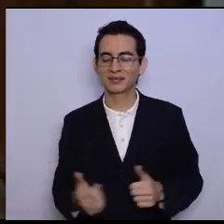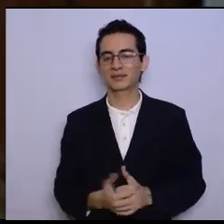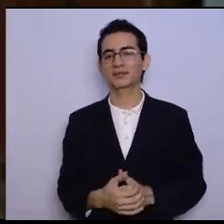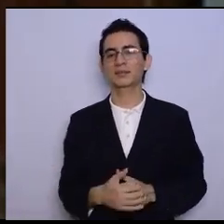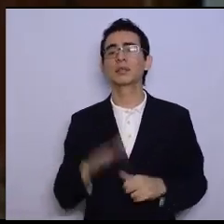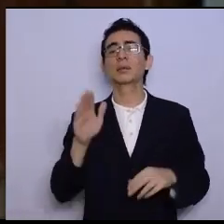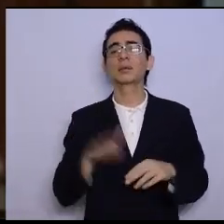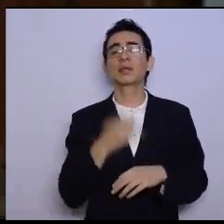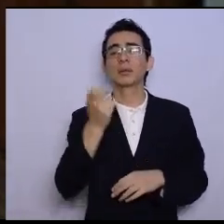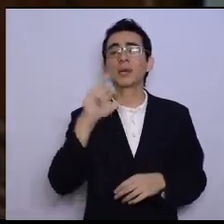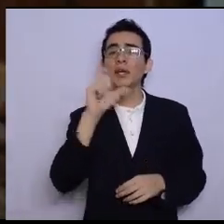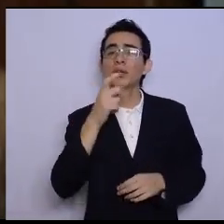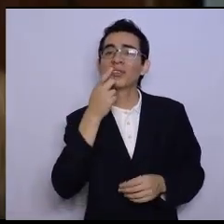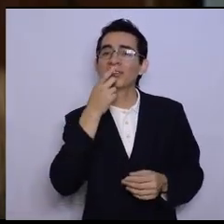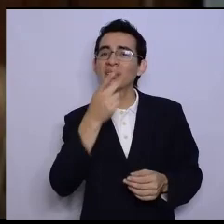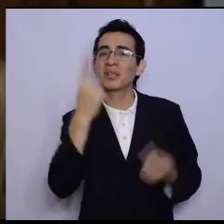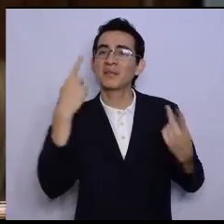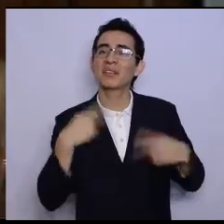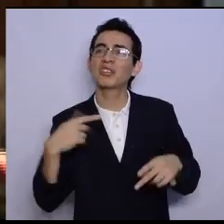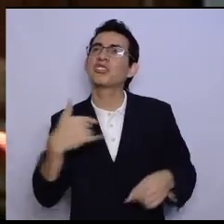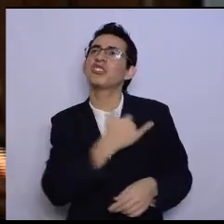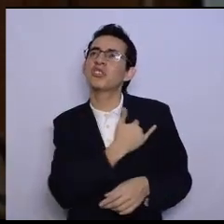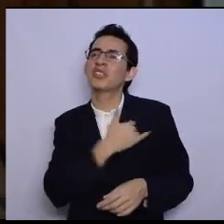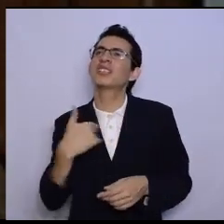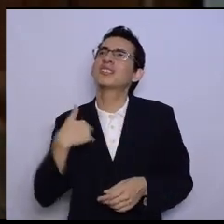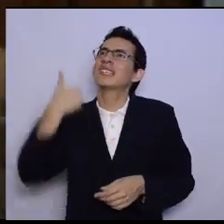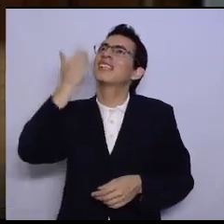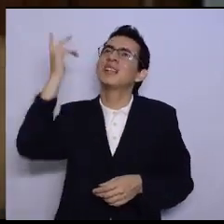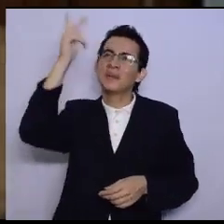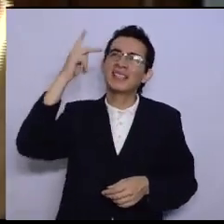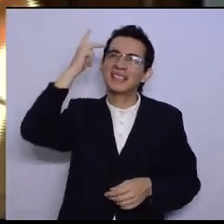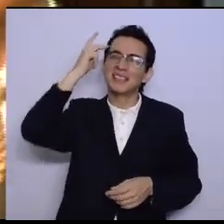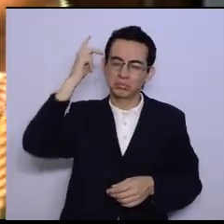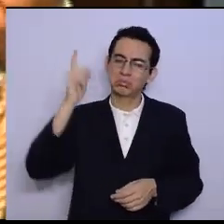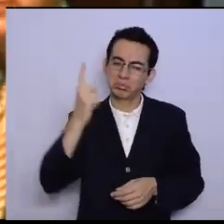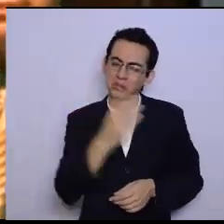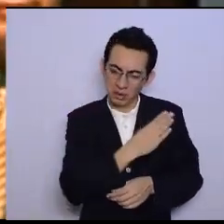Por eso cuando alguien dice, yo quiero ser pastor, está bien, buena obra desea.